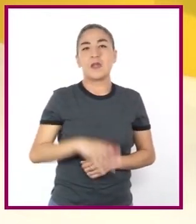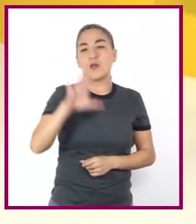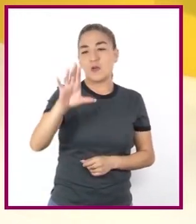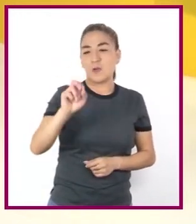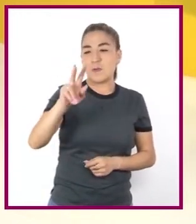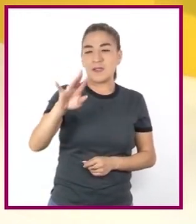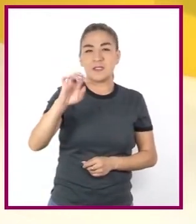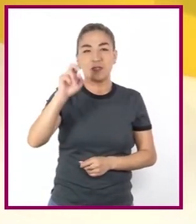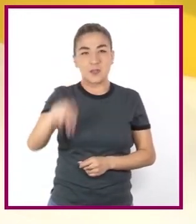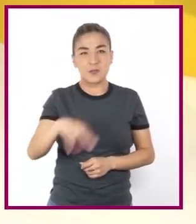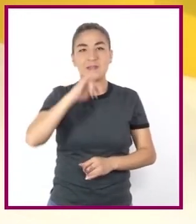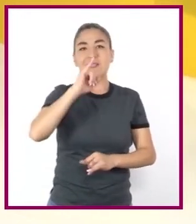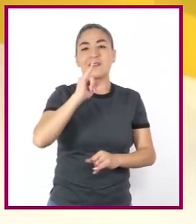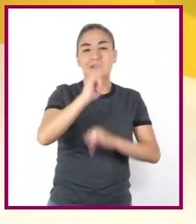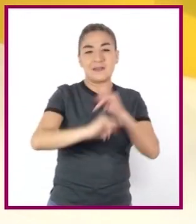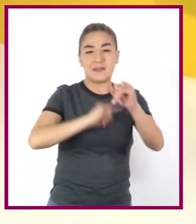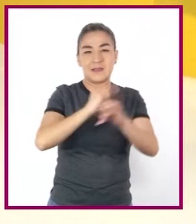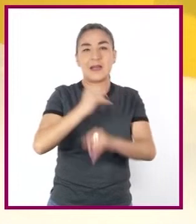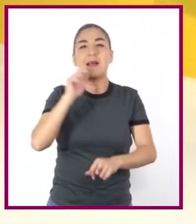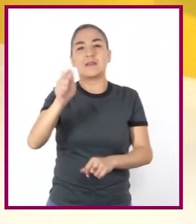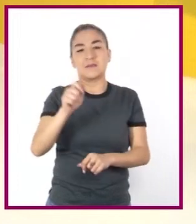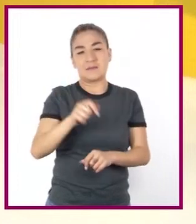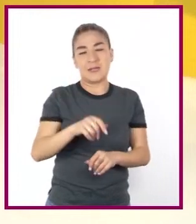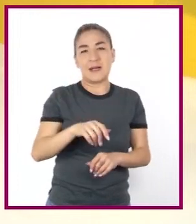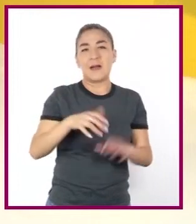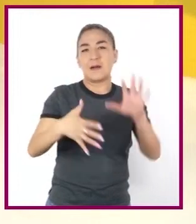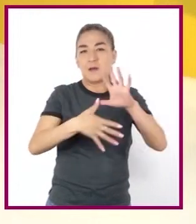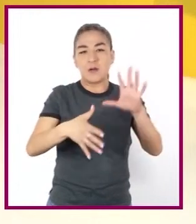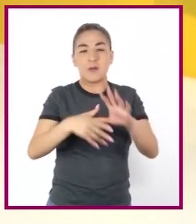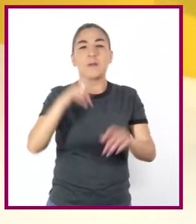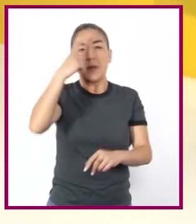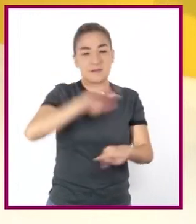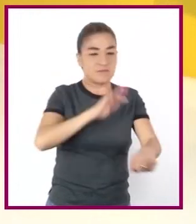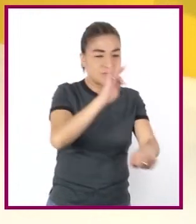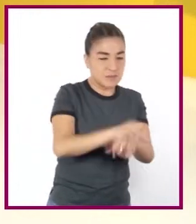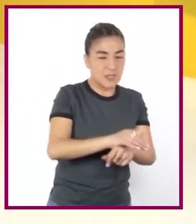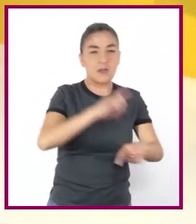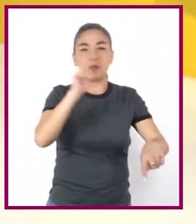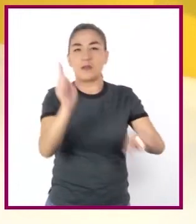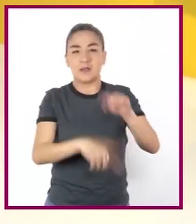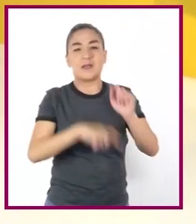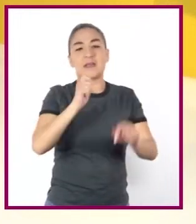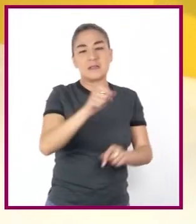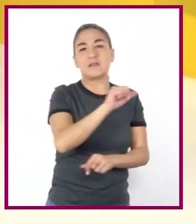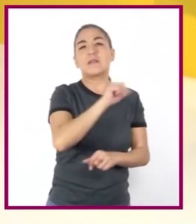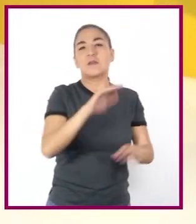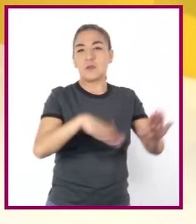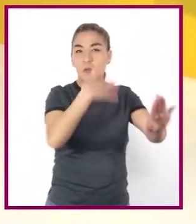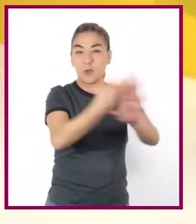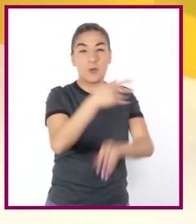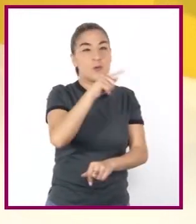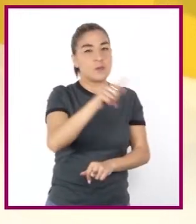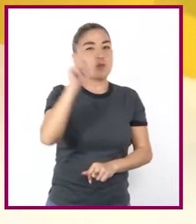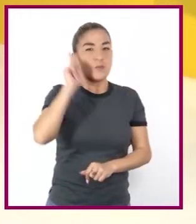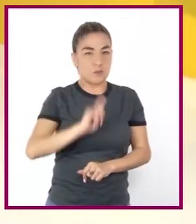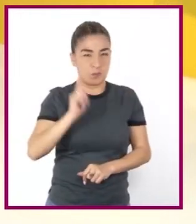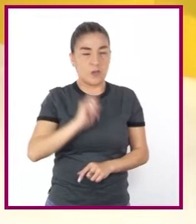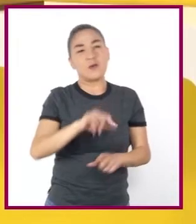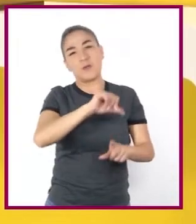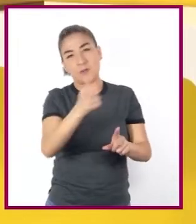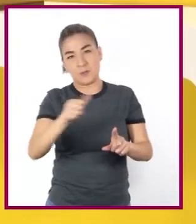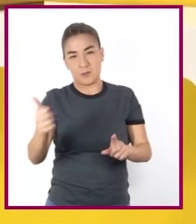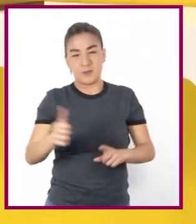Convención Interamericana para prevenir, sancionar y erradicar la violencia contra la mujer, entre